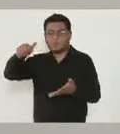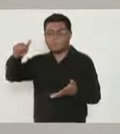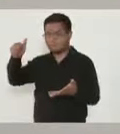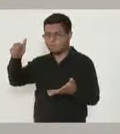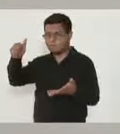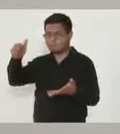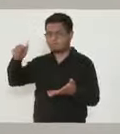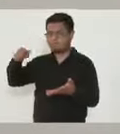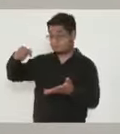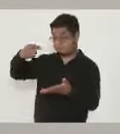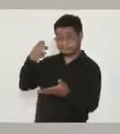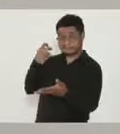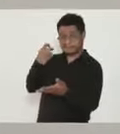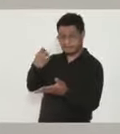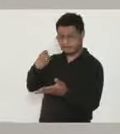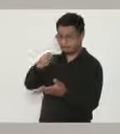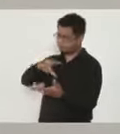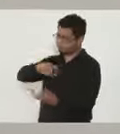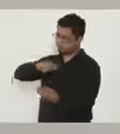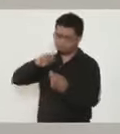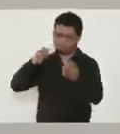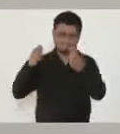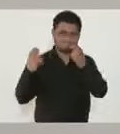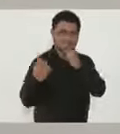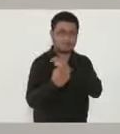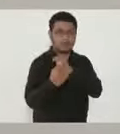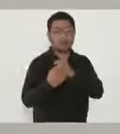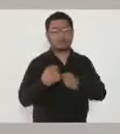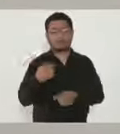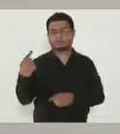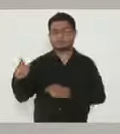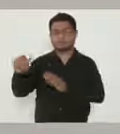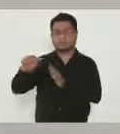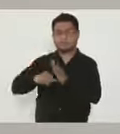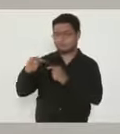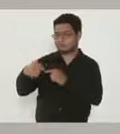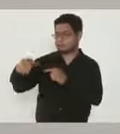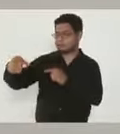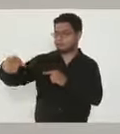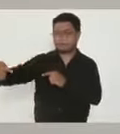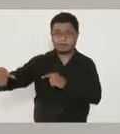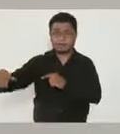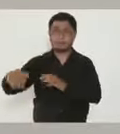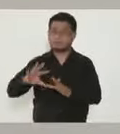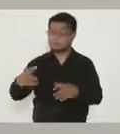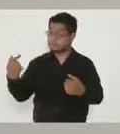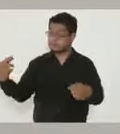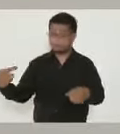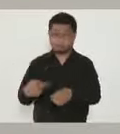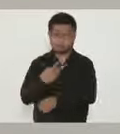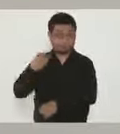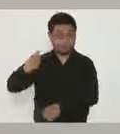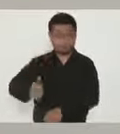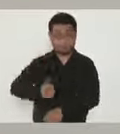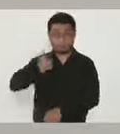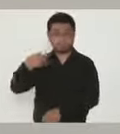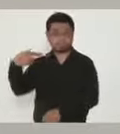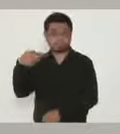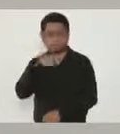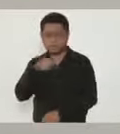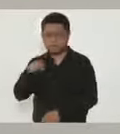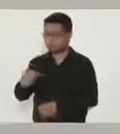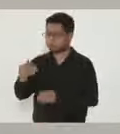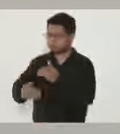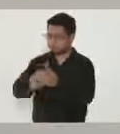Estos retrasos deben ser compensados a brevedad durante estos meses de sequía, que son clave para acelerar la construcción del Tren Maya. Solo